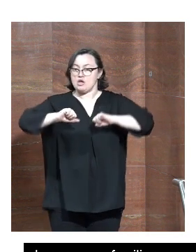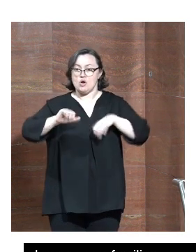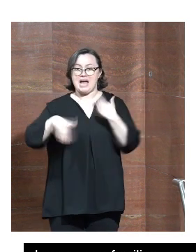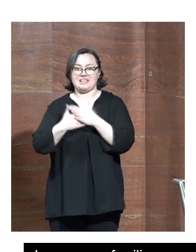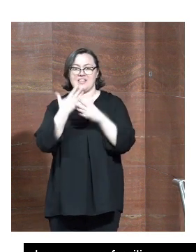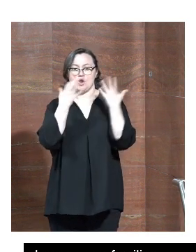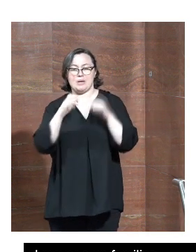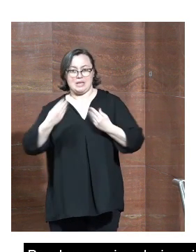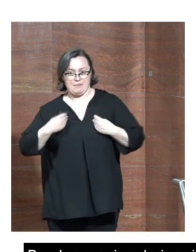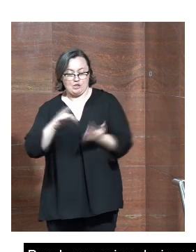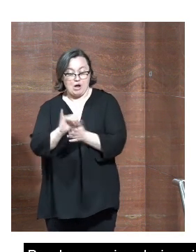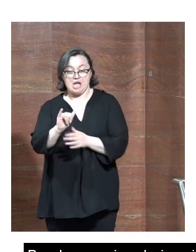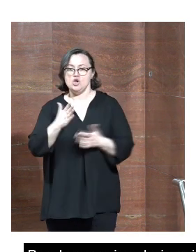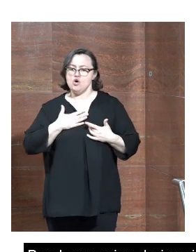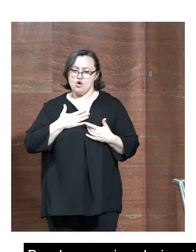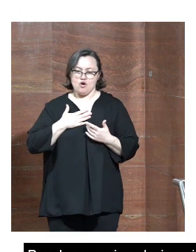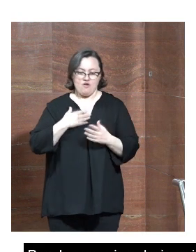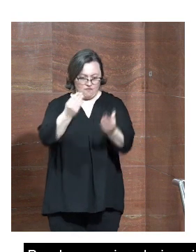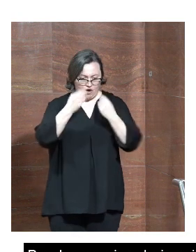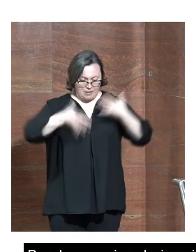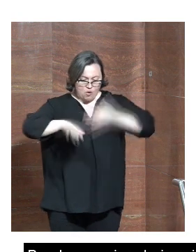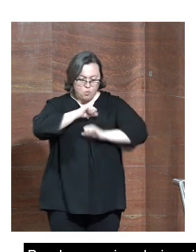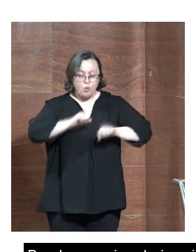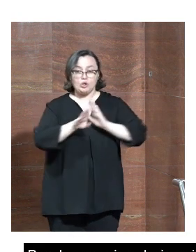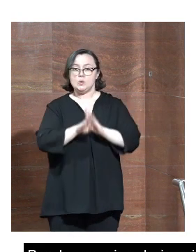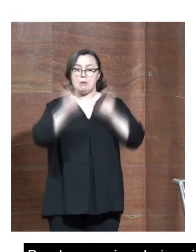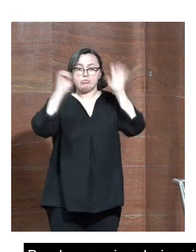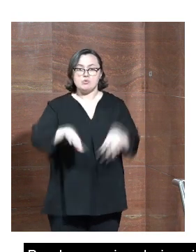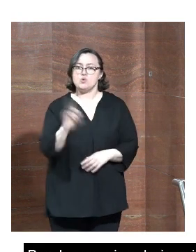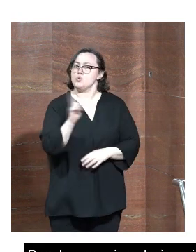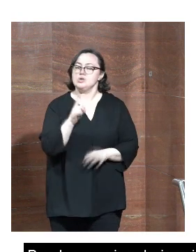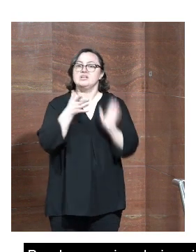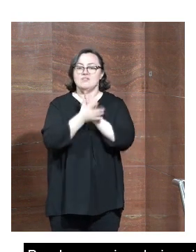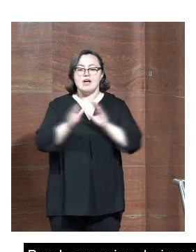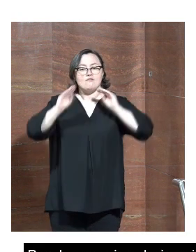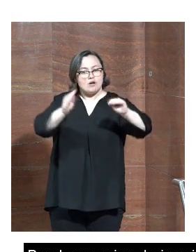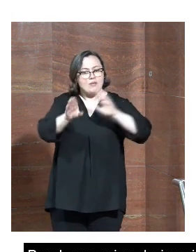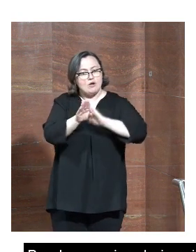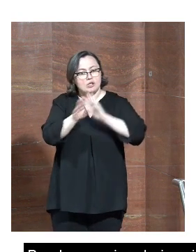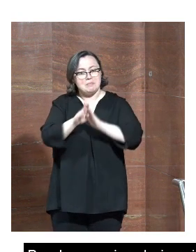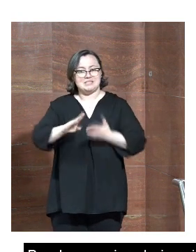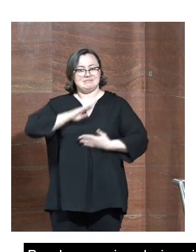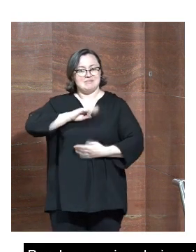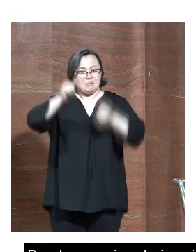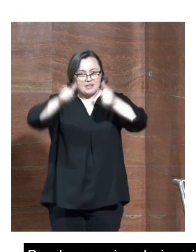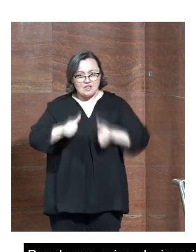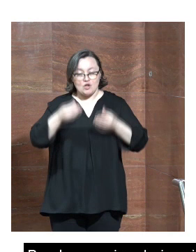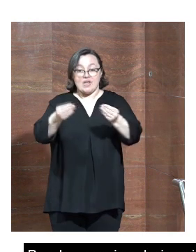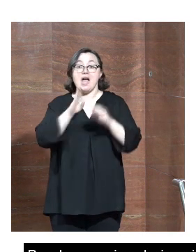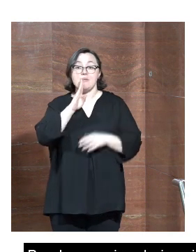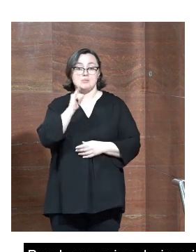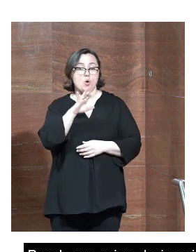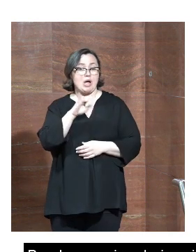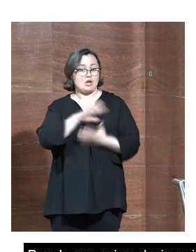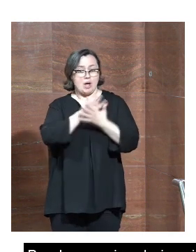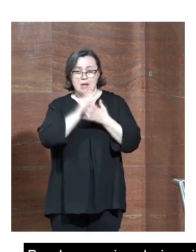los 90. Entonces yo no renuncio a formar. Creo que hay que seguir invirtiendo en formación, en capacitación. Y Juan Carlos lo ha dicho muy